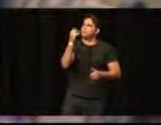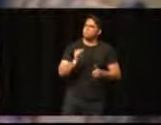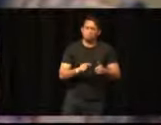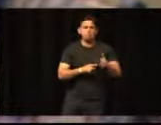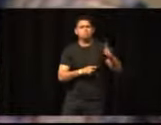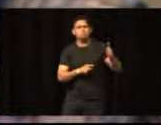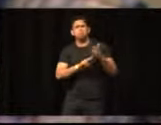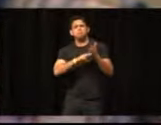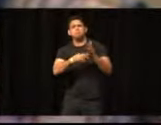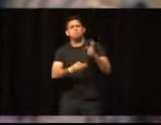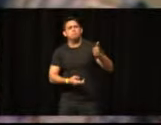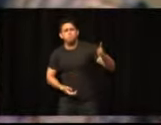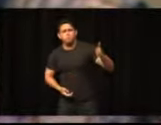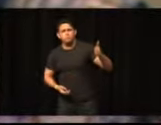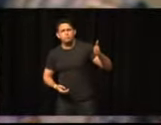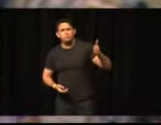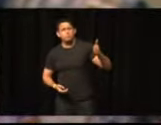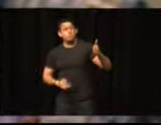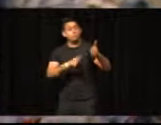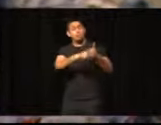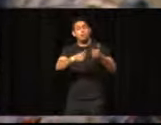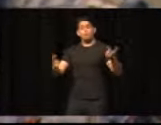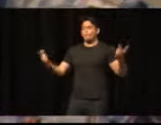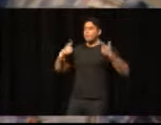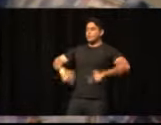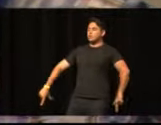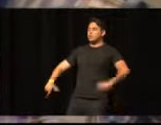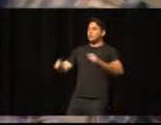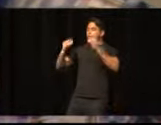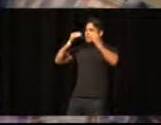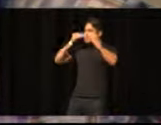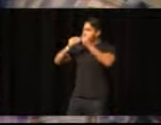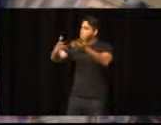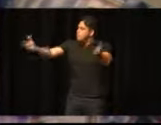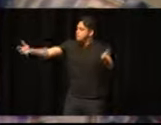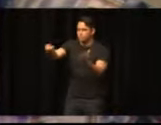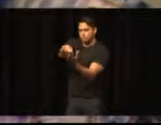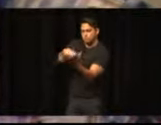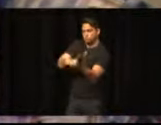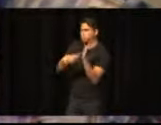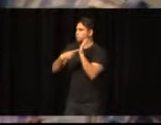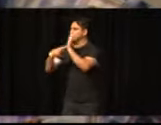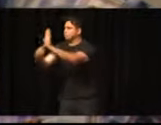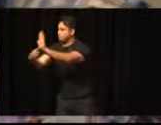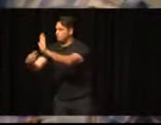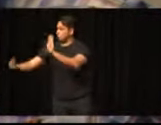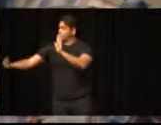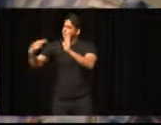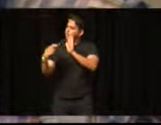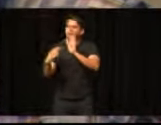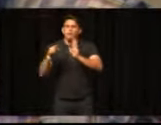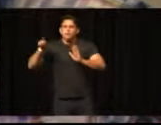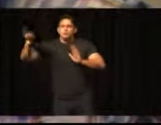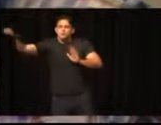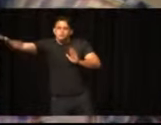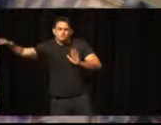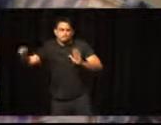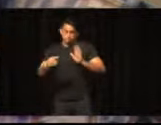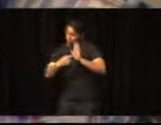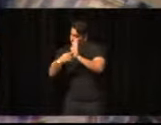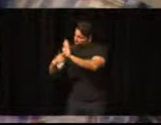resultado? Un buen resultado sería... Y el resultado es simplemente la transparencia de una prestación de cuentas en la cual yo